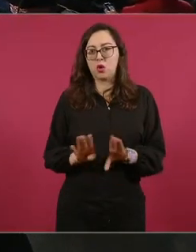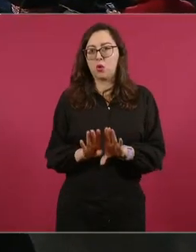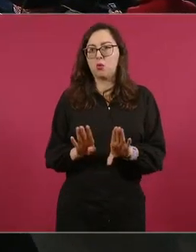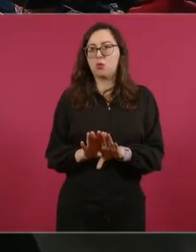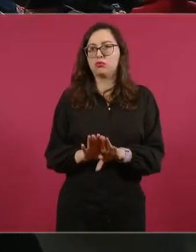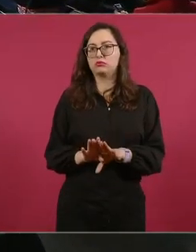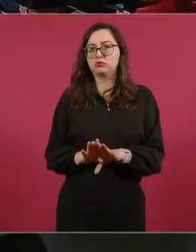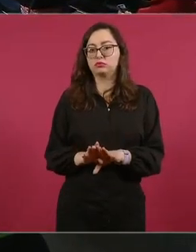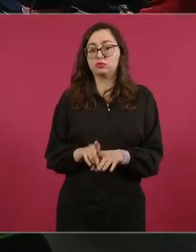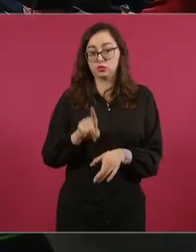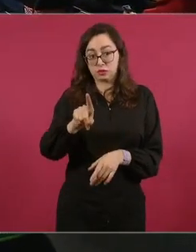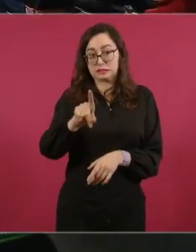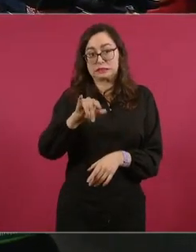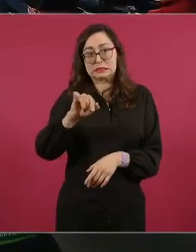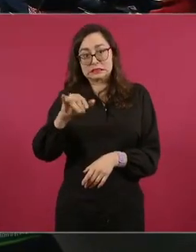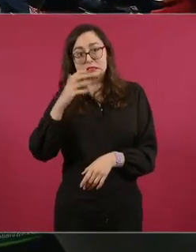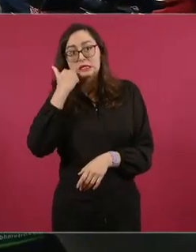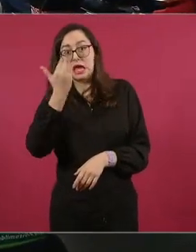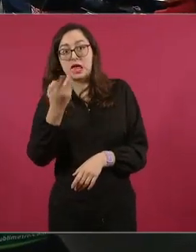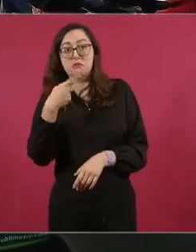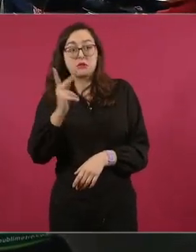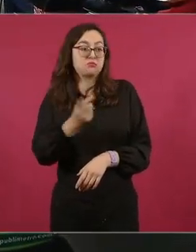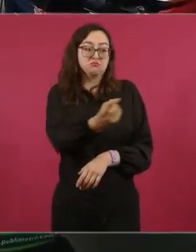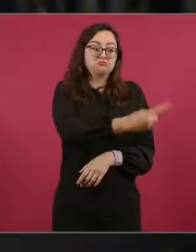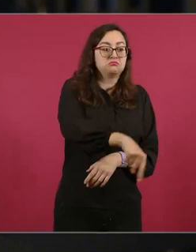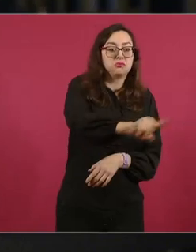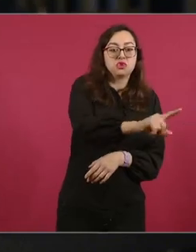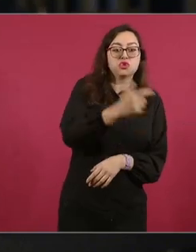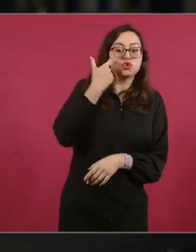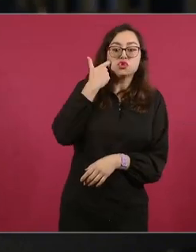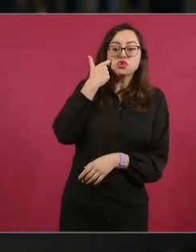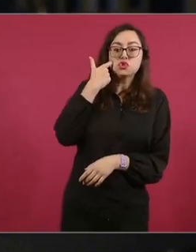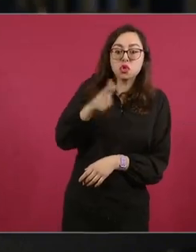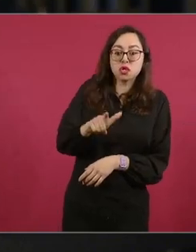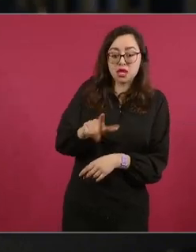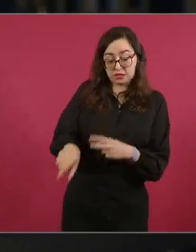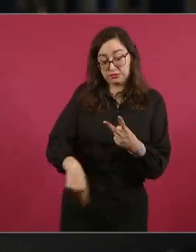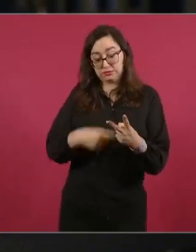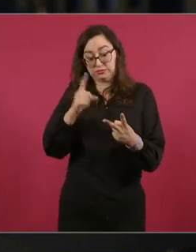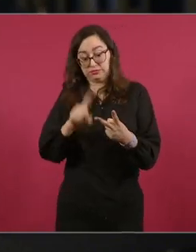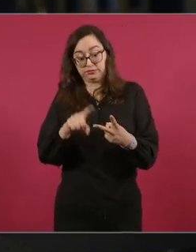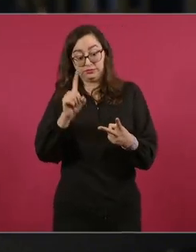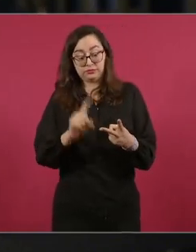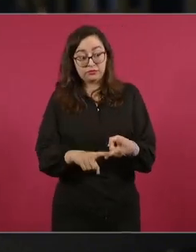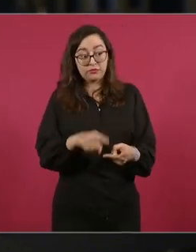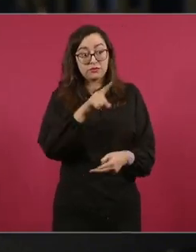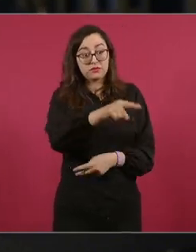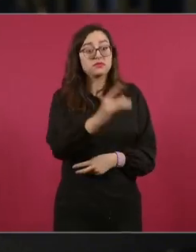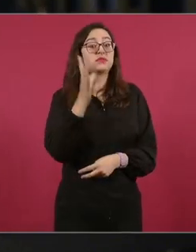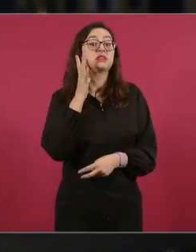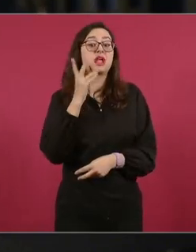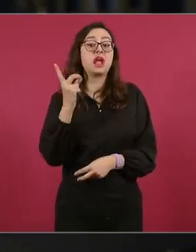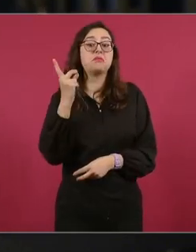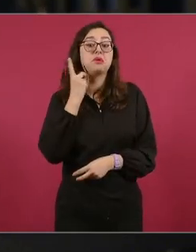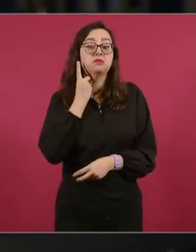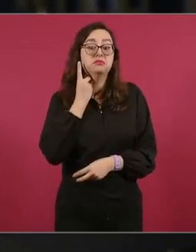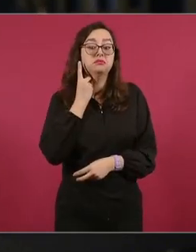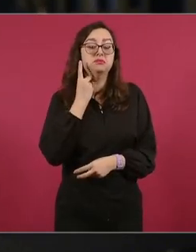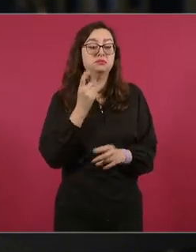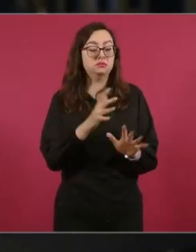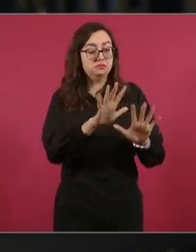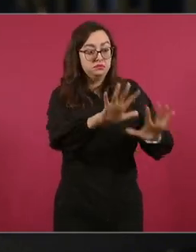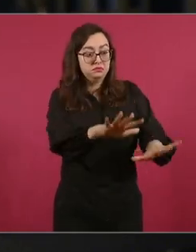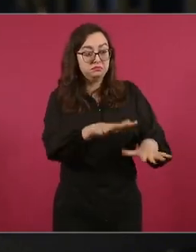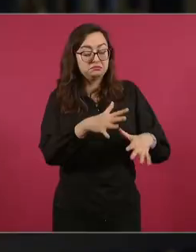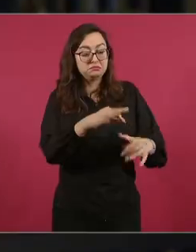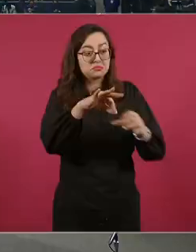llamado a que si no se tiene las dos terceras partes, si no se vota por las dos terceras partes en el Congreso, este tipo de iniciativas no